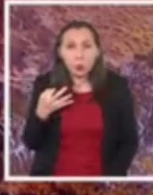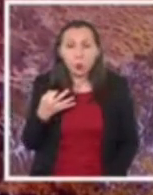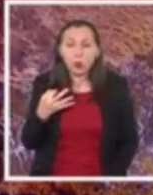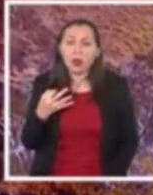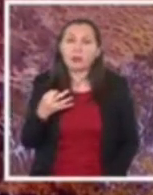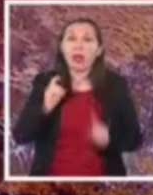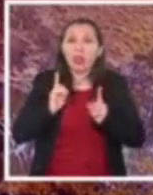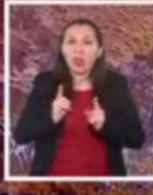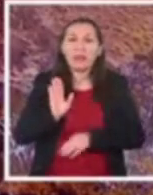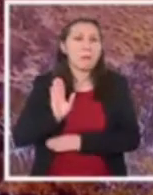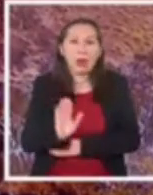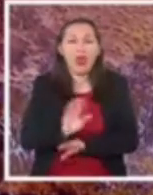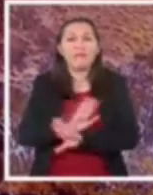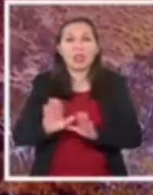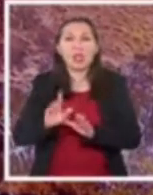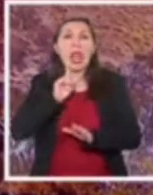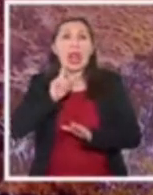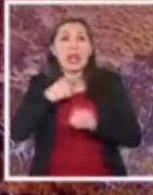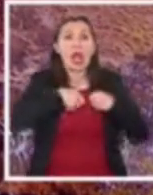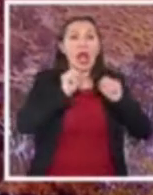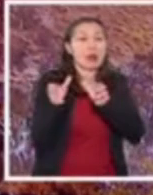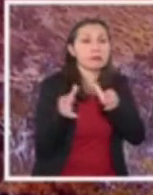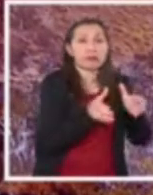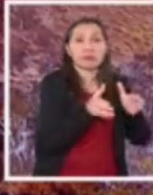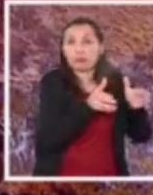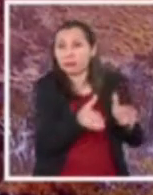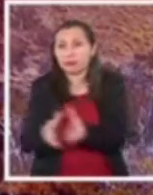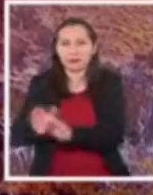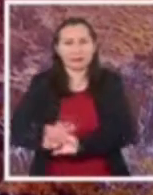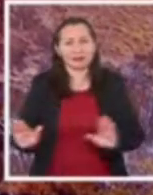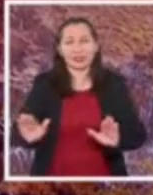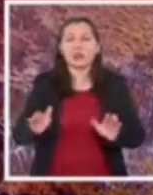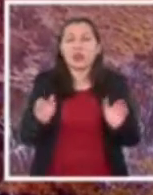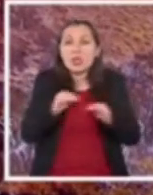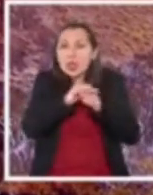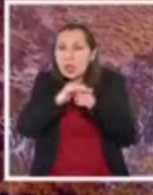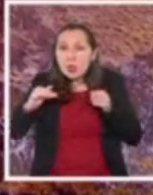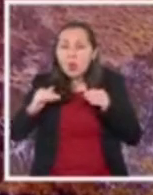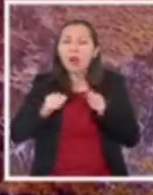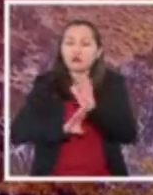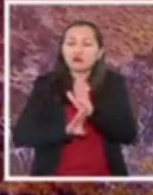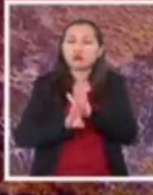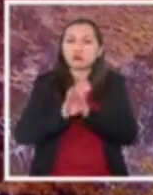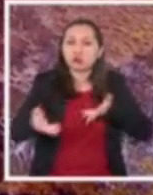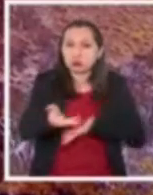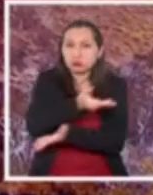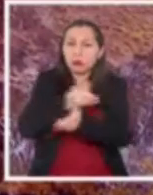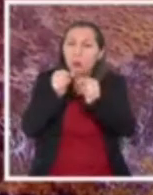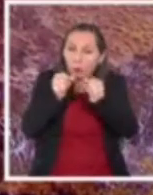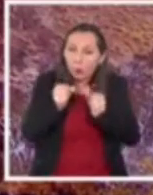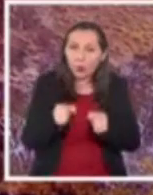en detener este movimiento pendular en un equilibrio que apunte hacia un progreso que pueda ser compartido